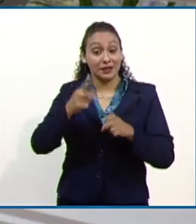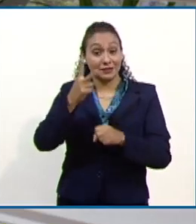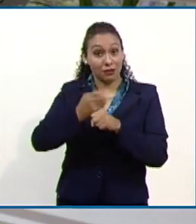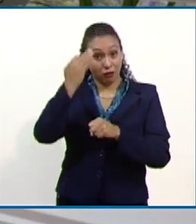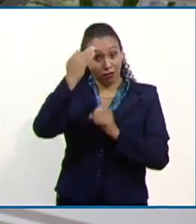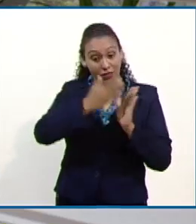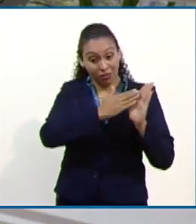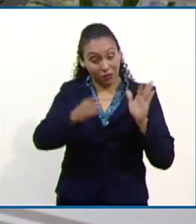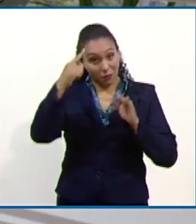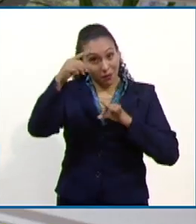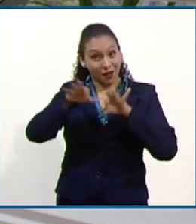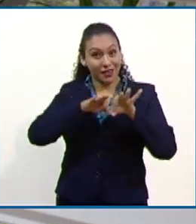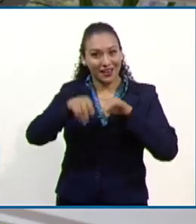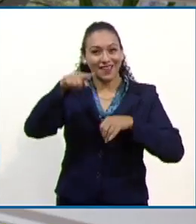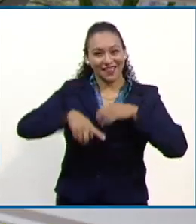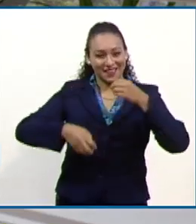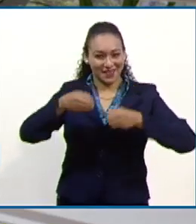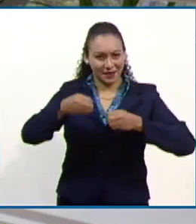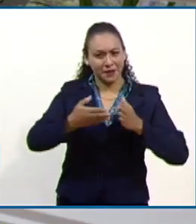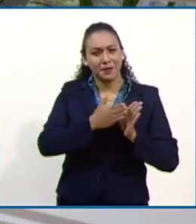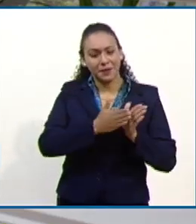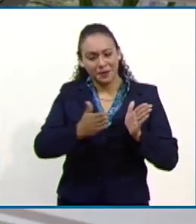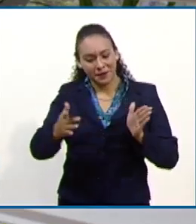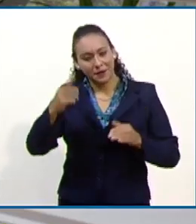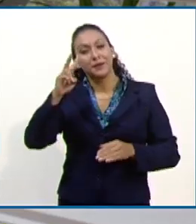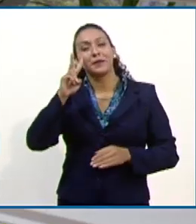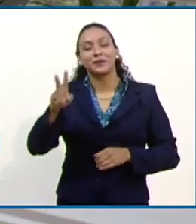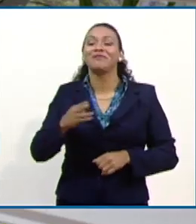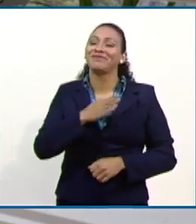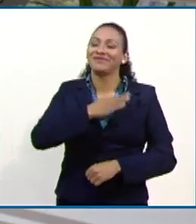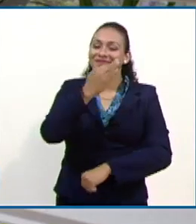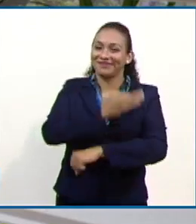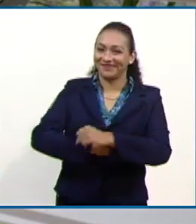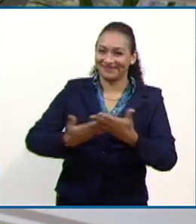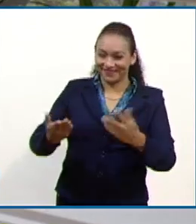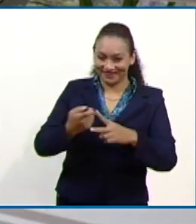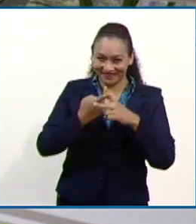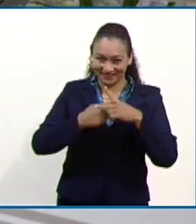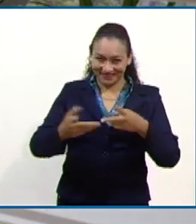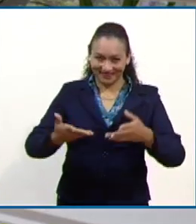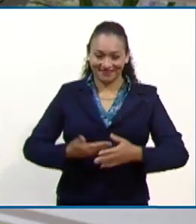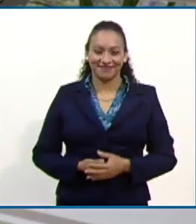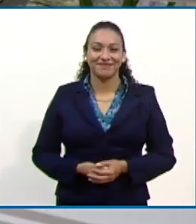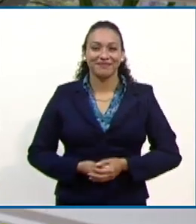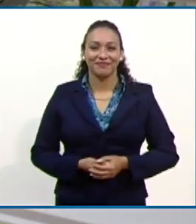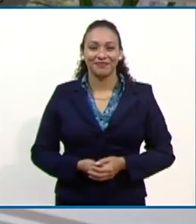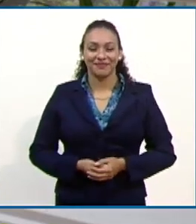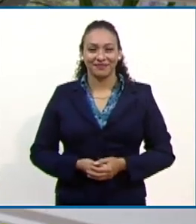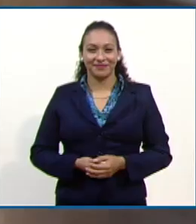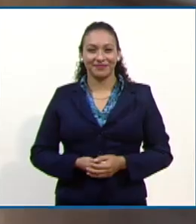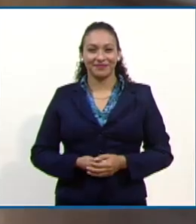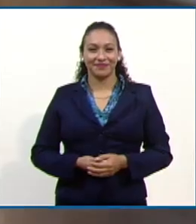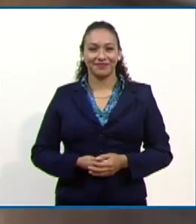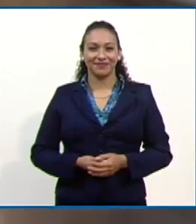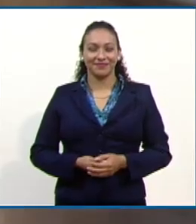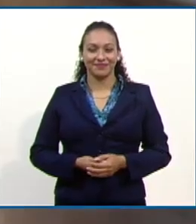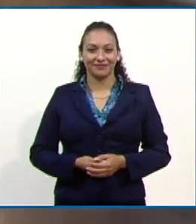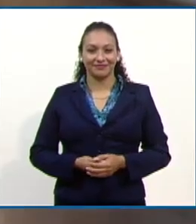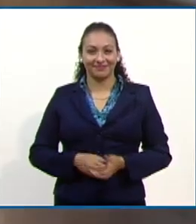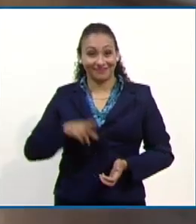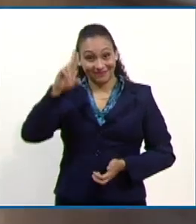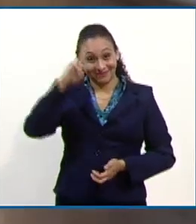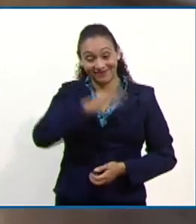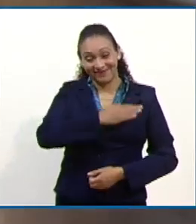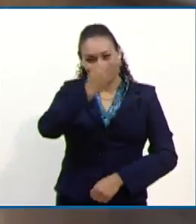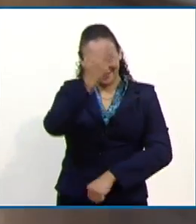sesiones del Pleno del Tribunal Constitucional. Muy buenas tardes, Mario. Adelante con tu reporte, te escuchamos. ¿Qué tal? Muy buenas